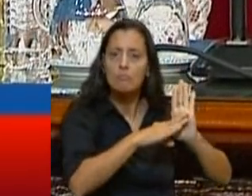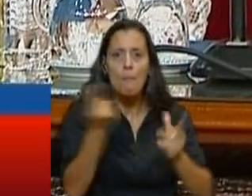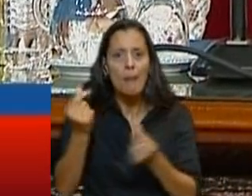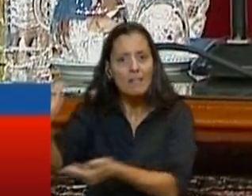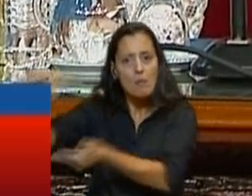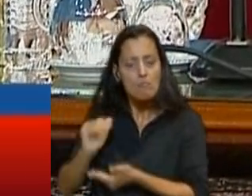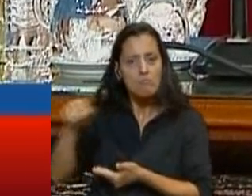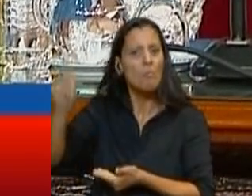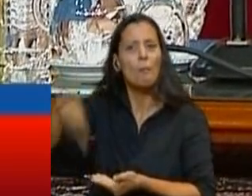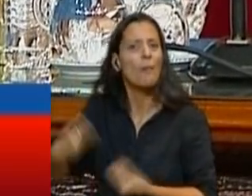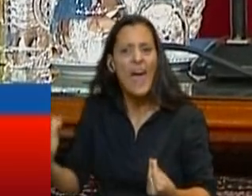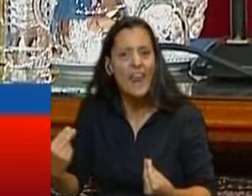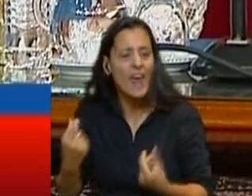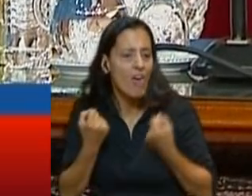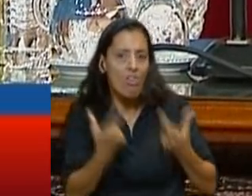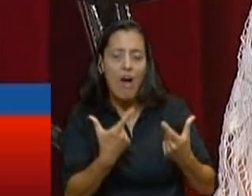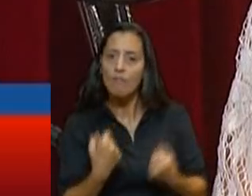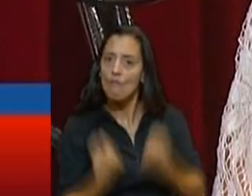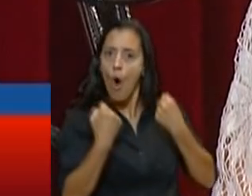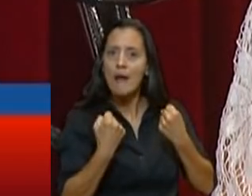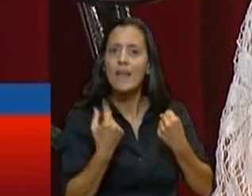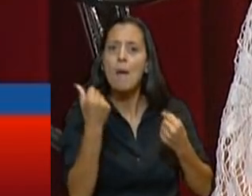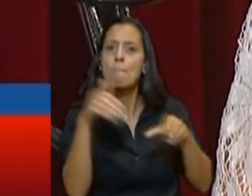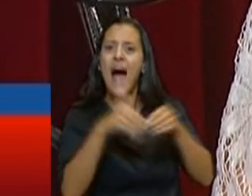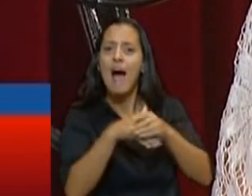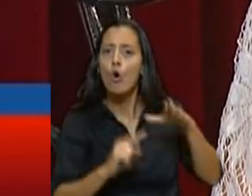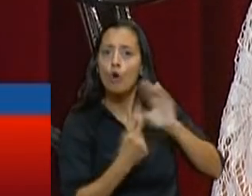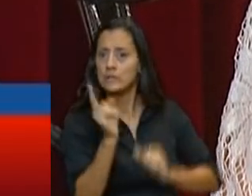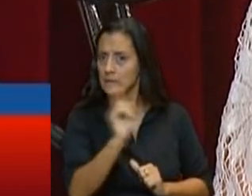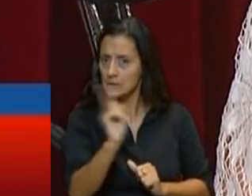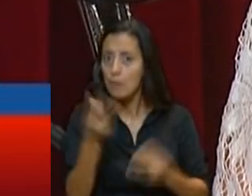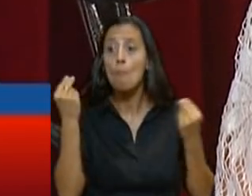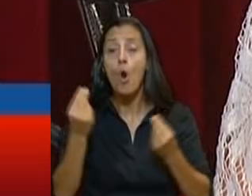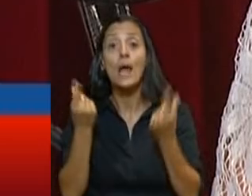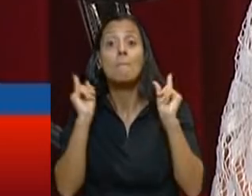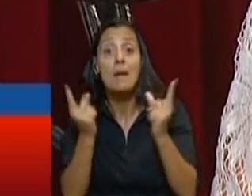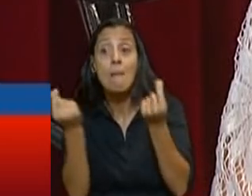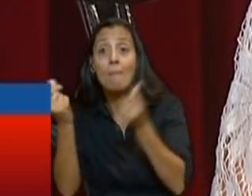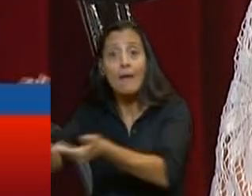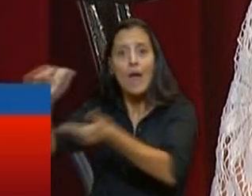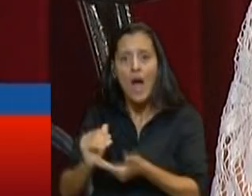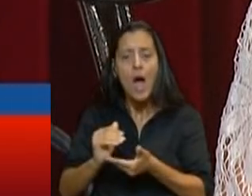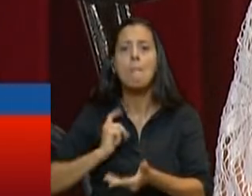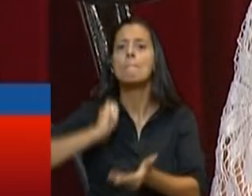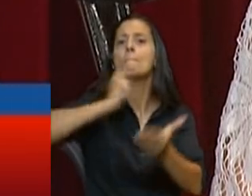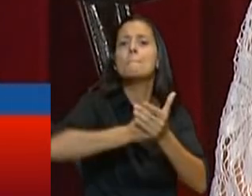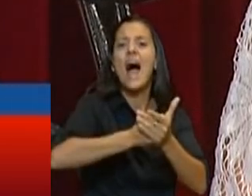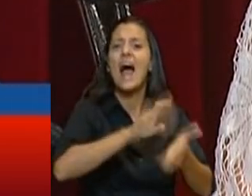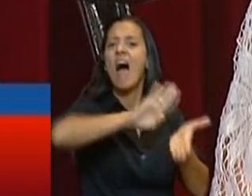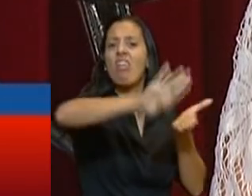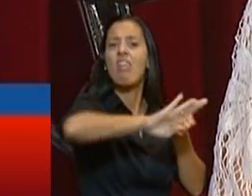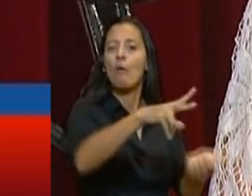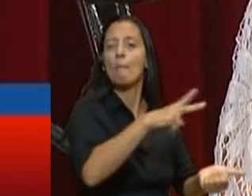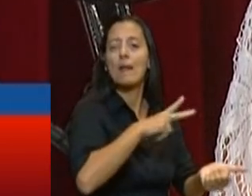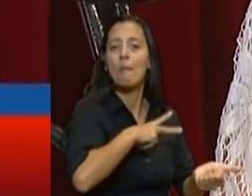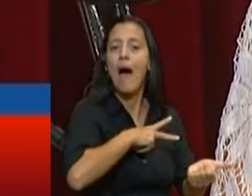ingresó de ese préstamo no fortaleció las reservas del Banco Central, porque fue enteramente utilizado para pagar deuda externa